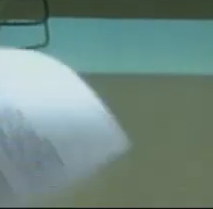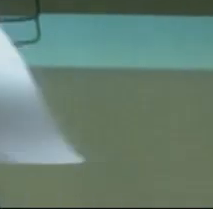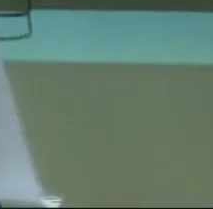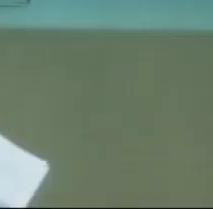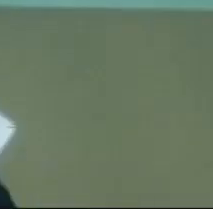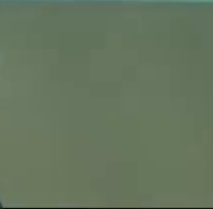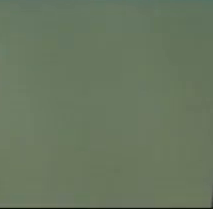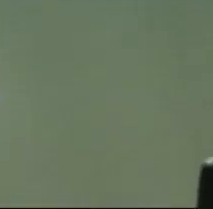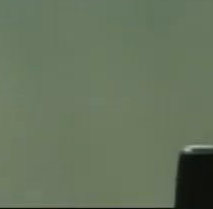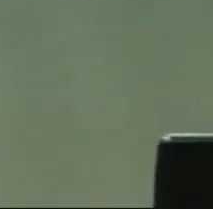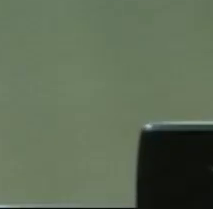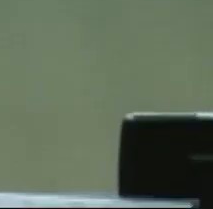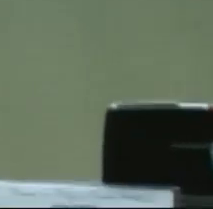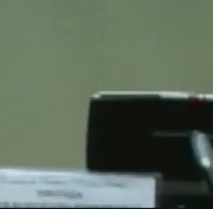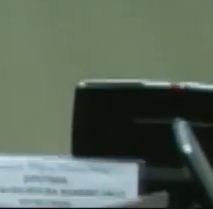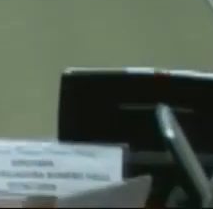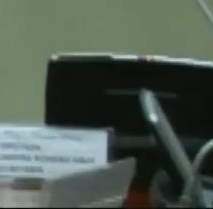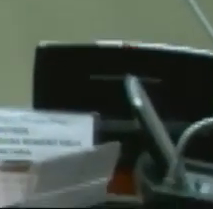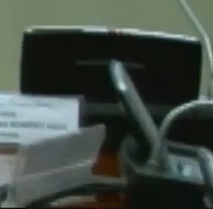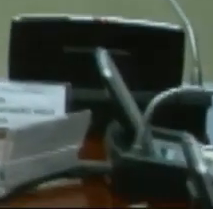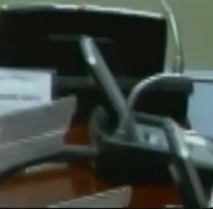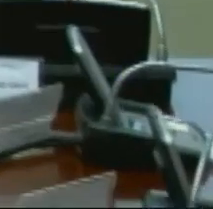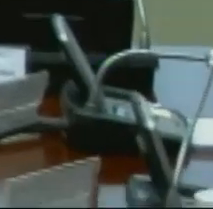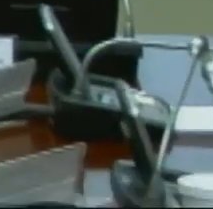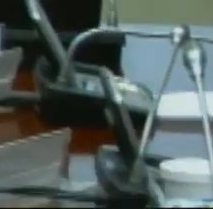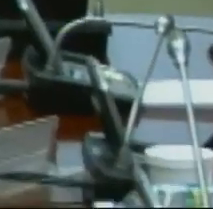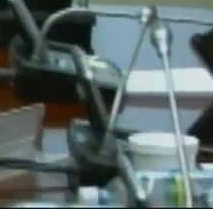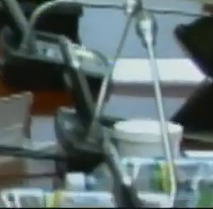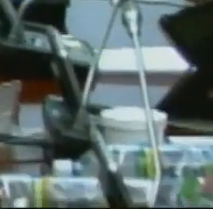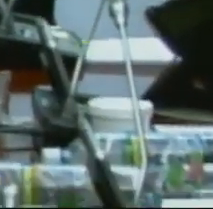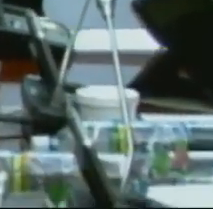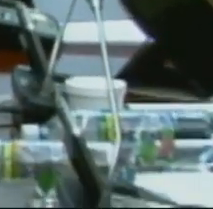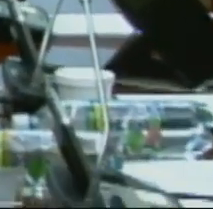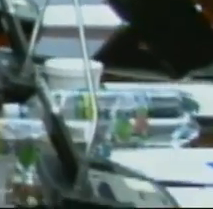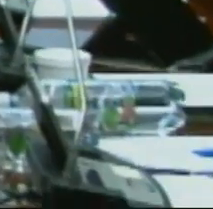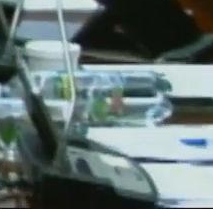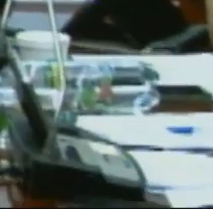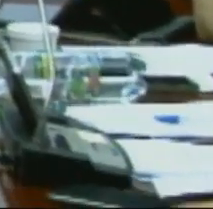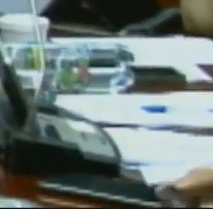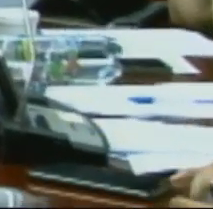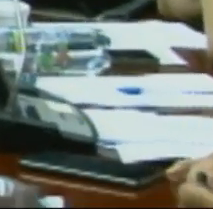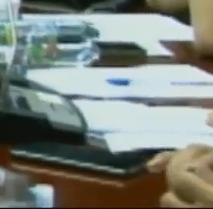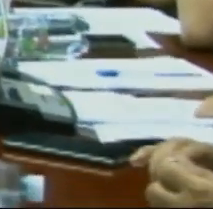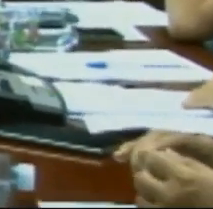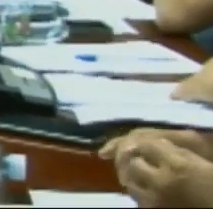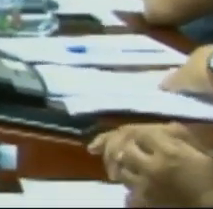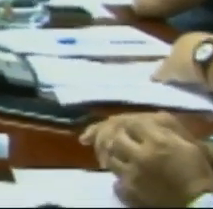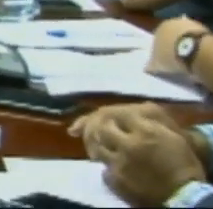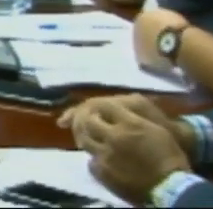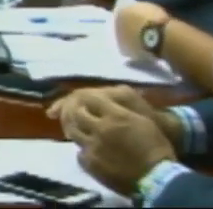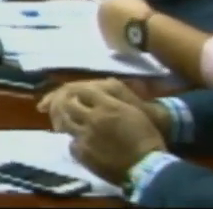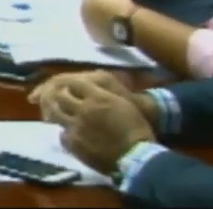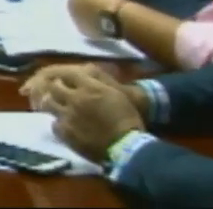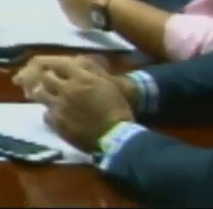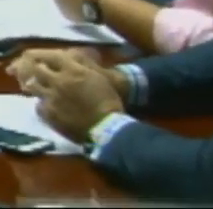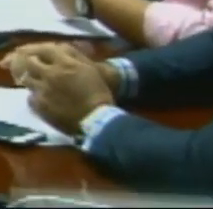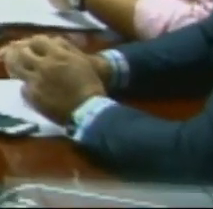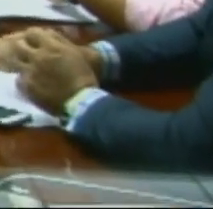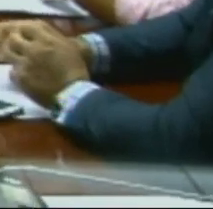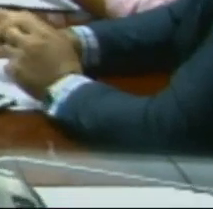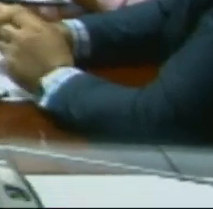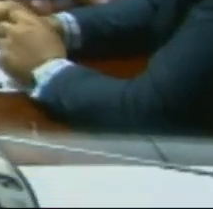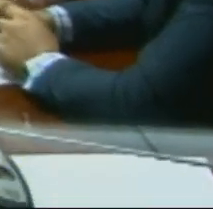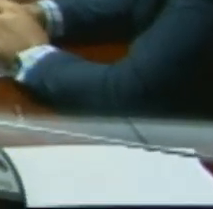Con gusto, presidenta. San Salvador, 7 de abril. Sí. El extracto va a leer nada